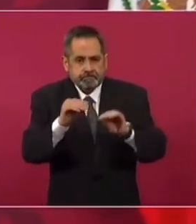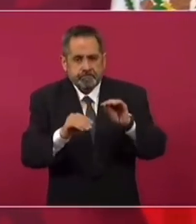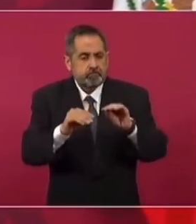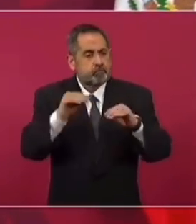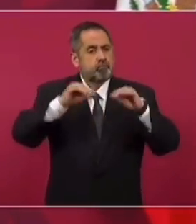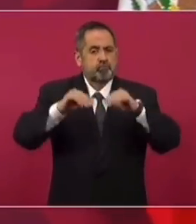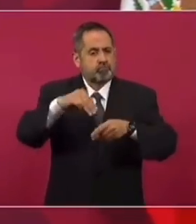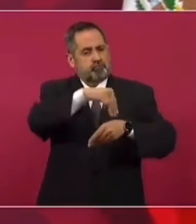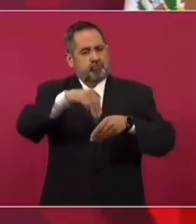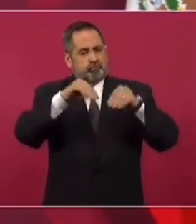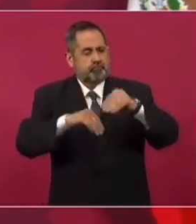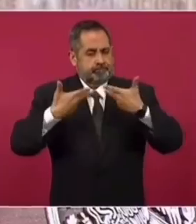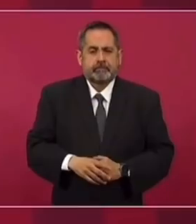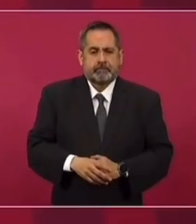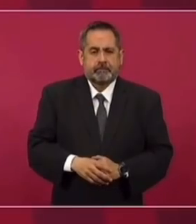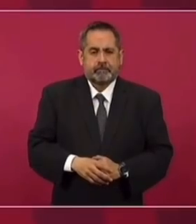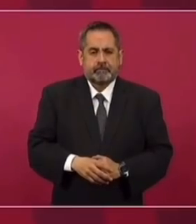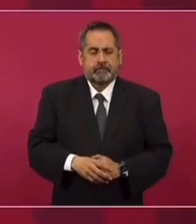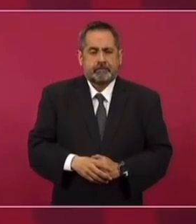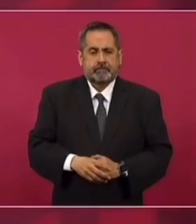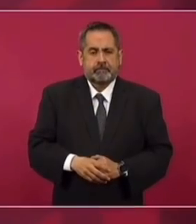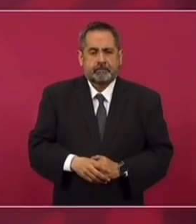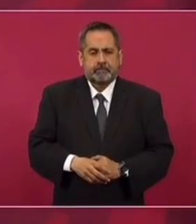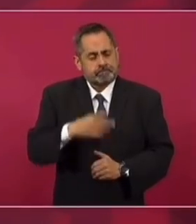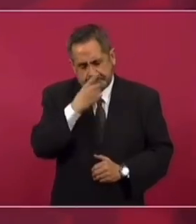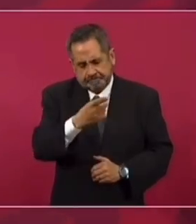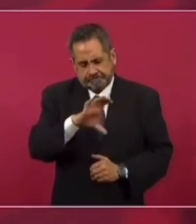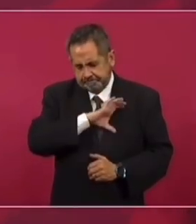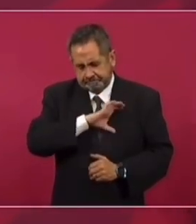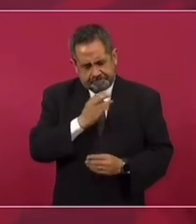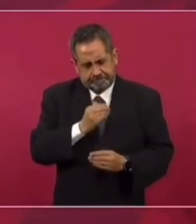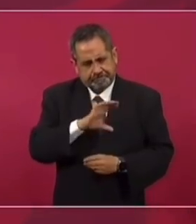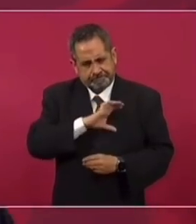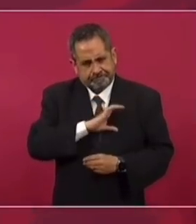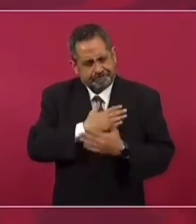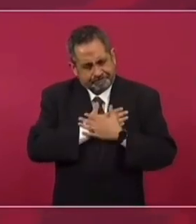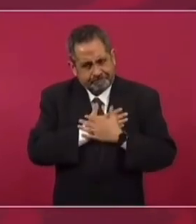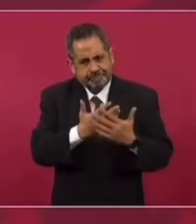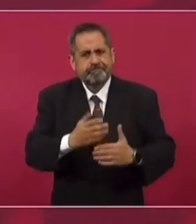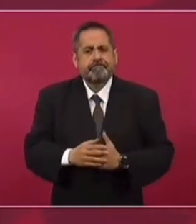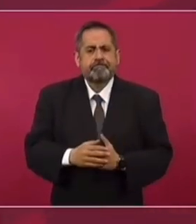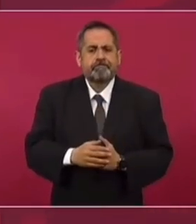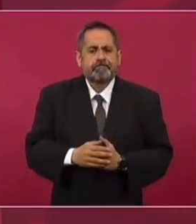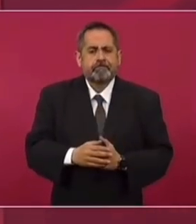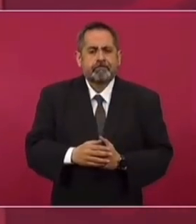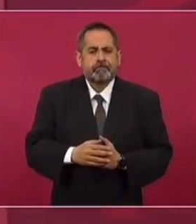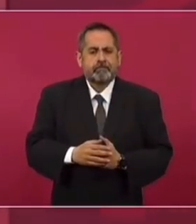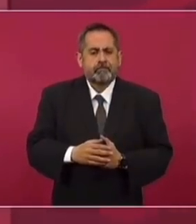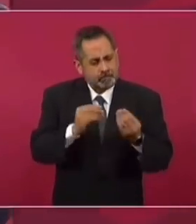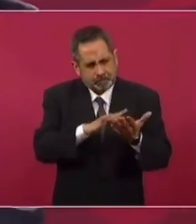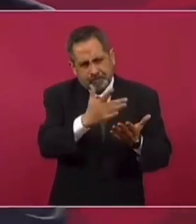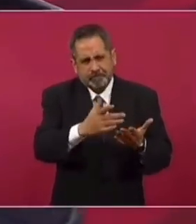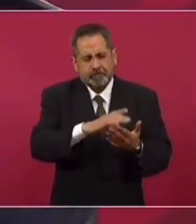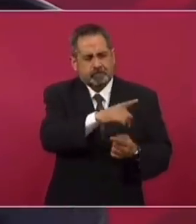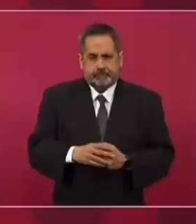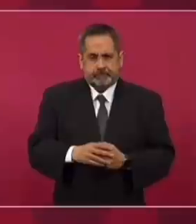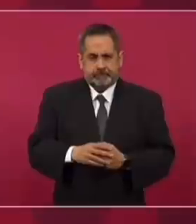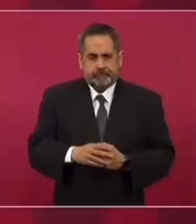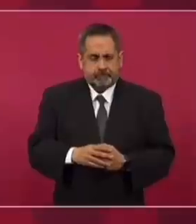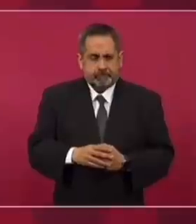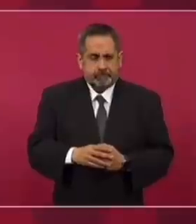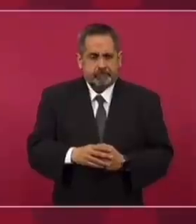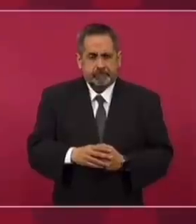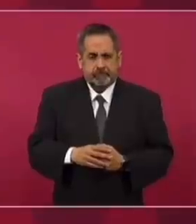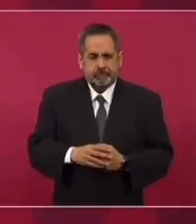una estatua de mi persona. Decirles que los quiero mucho, que les agradezco mucho por su iniciativa.